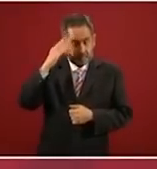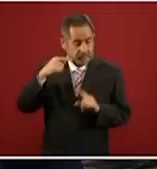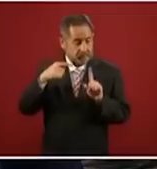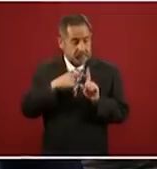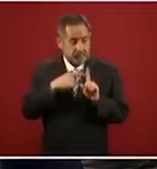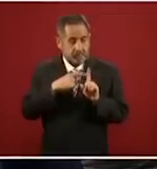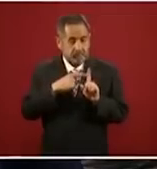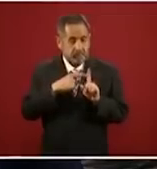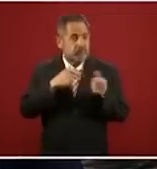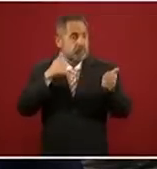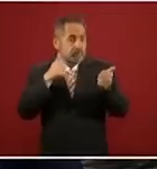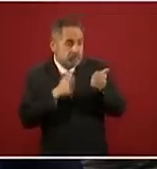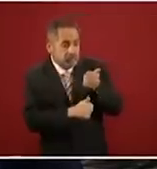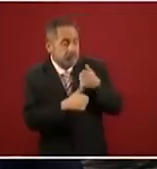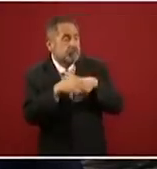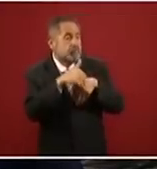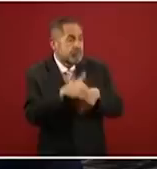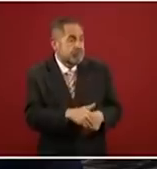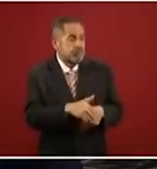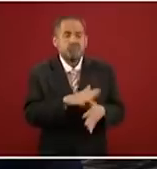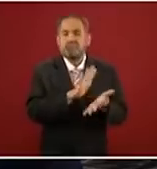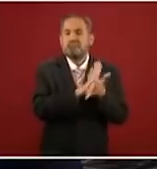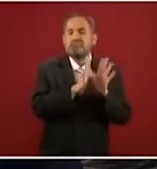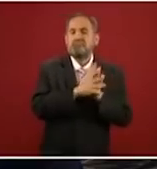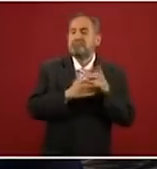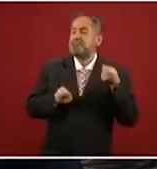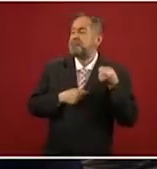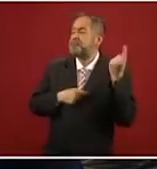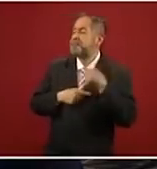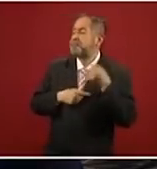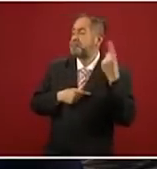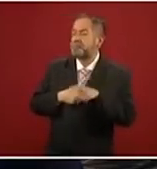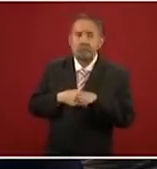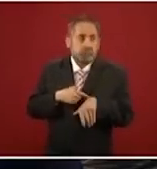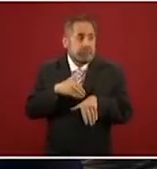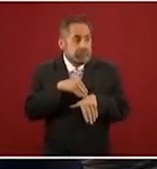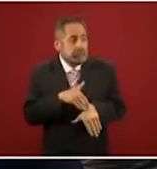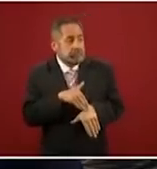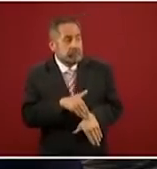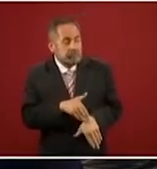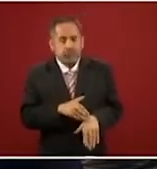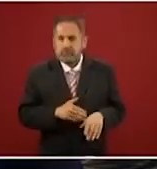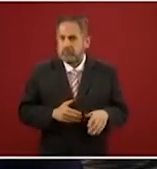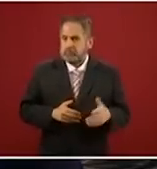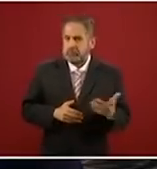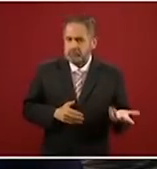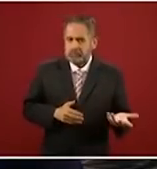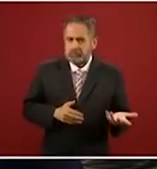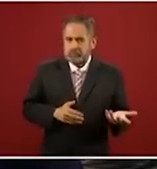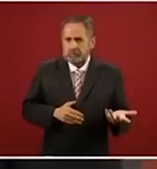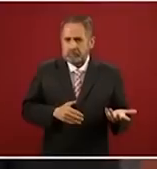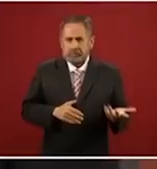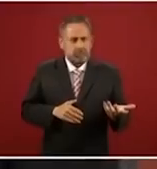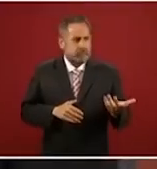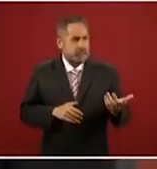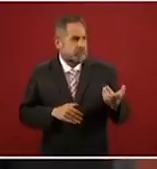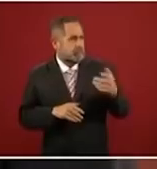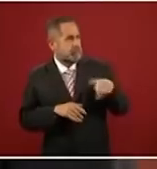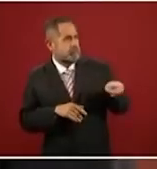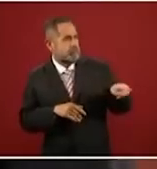esté al servicio de una de las bandas de la delincuencia de mayor